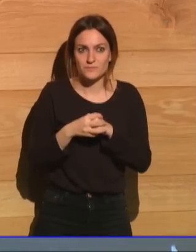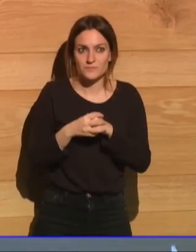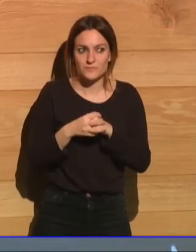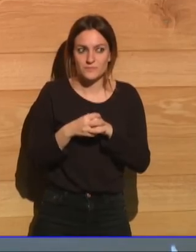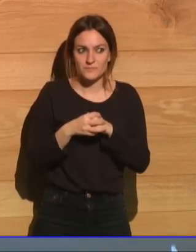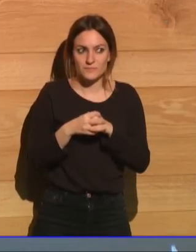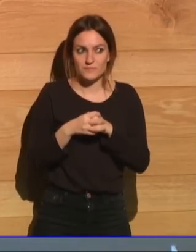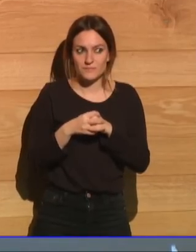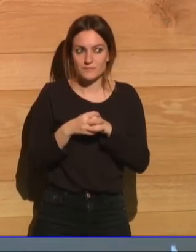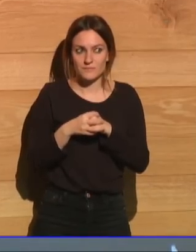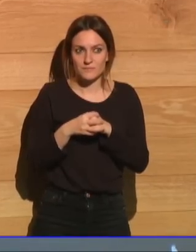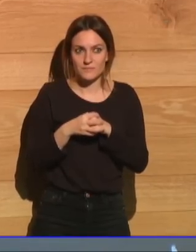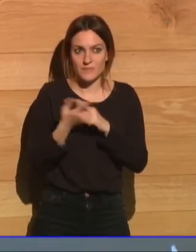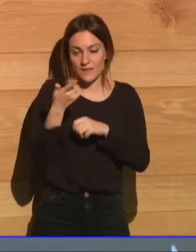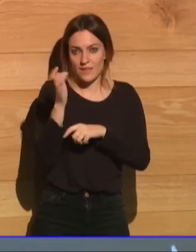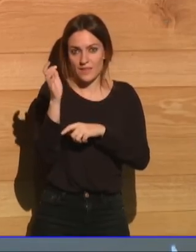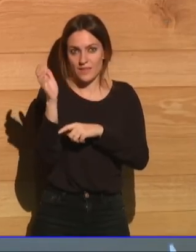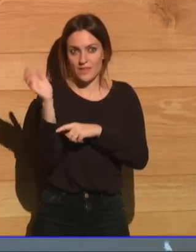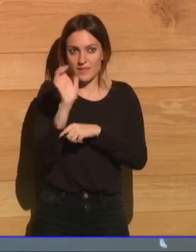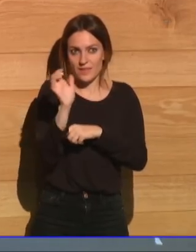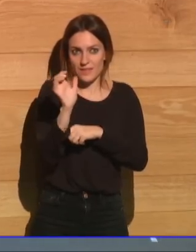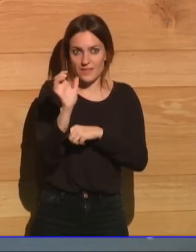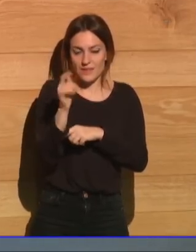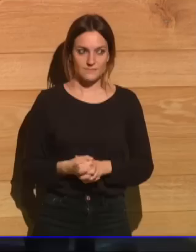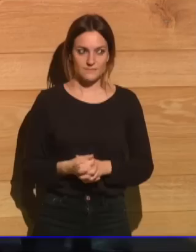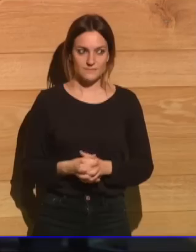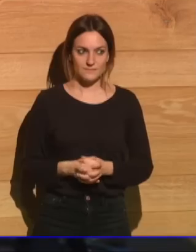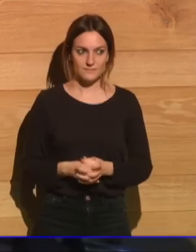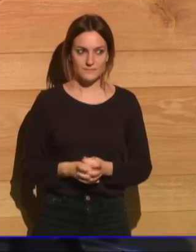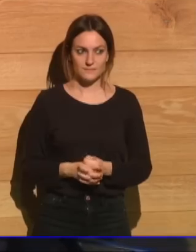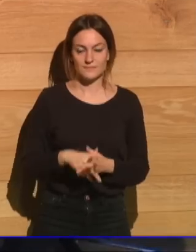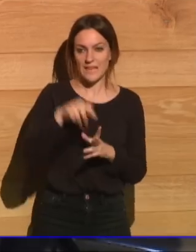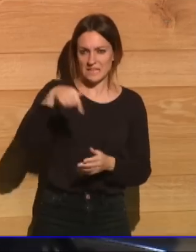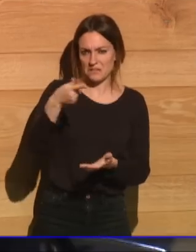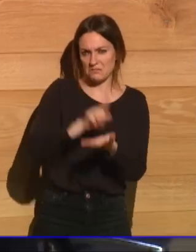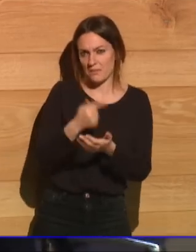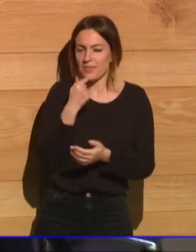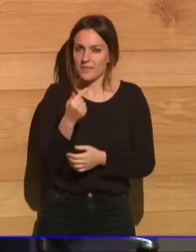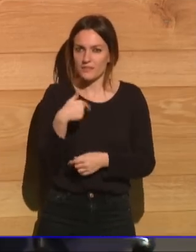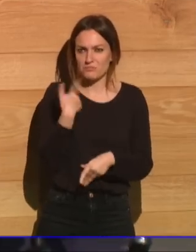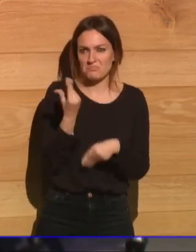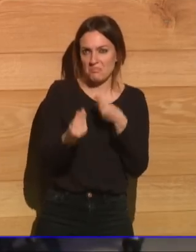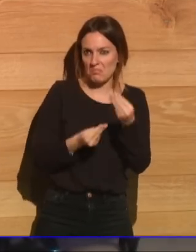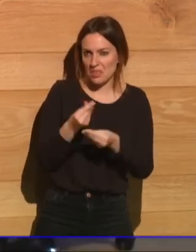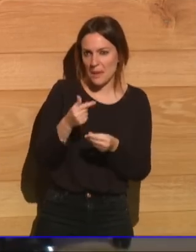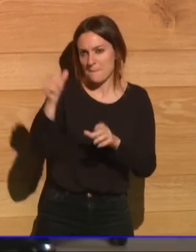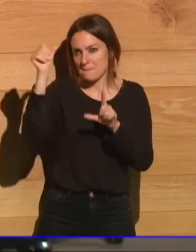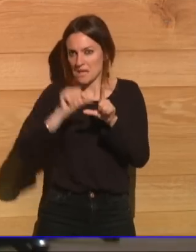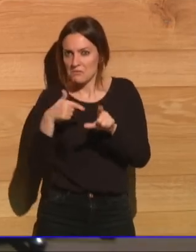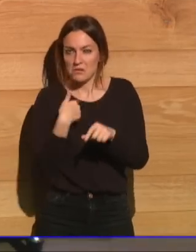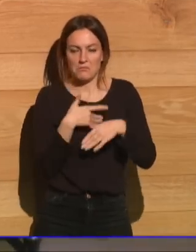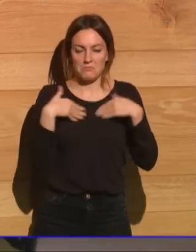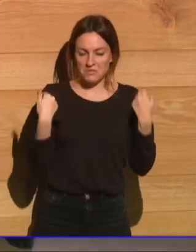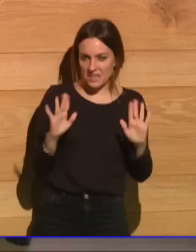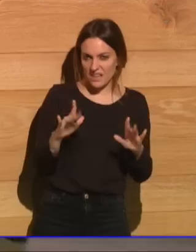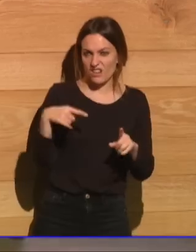Él no, los dueños del cine. Después del amor. Y aquí de nuevo dice, yo voy a ir haciendo las películas que me da a mí la gana